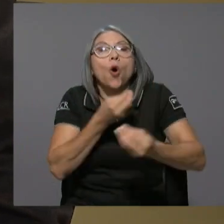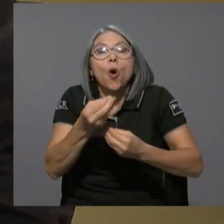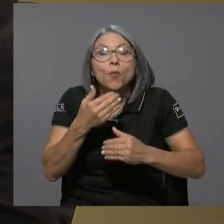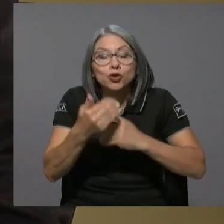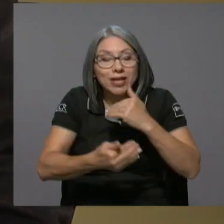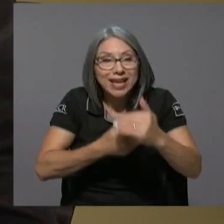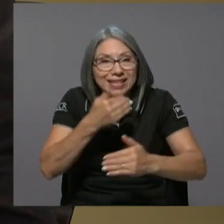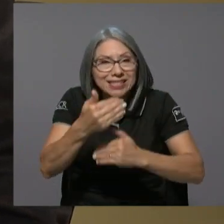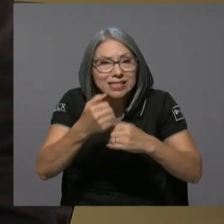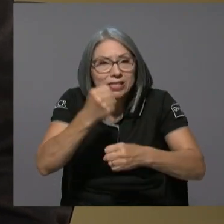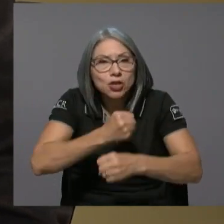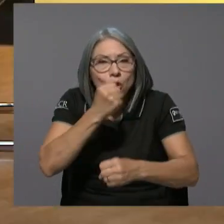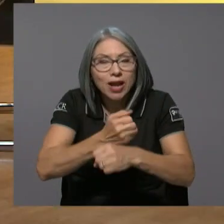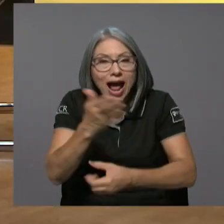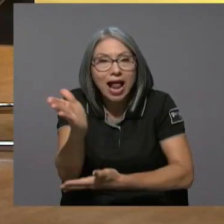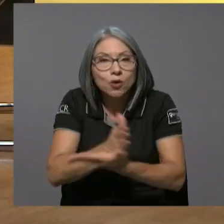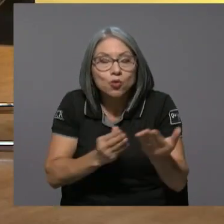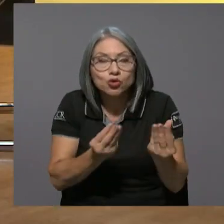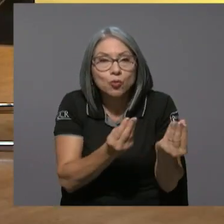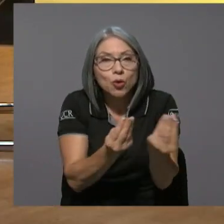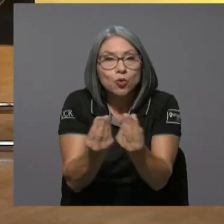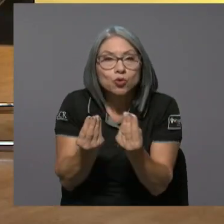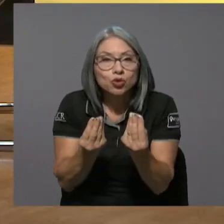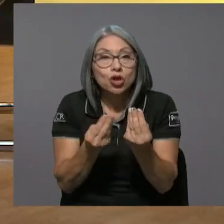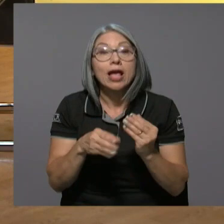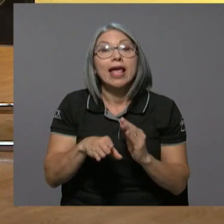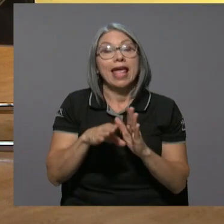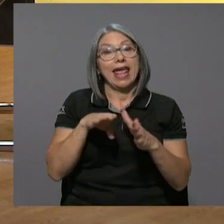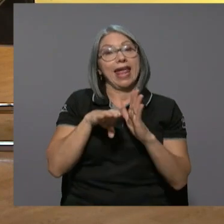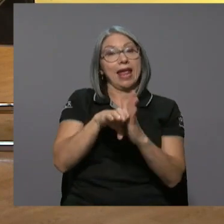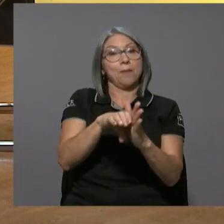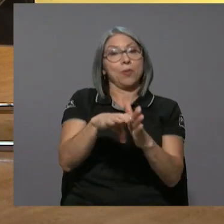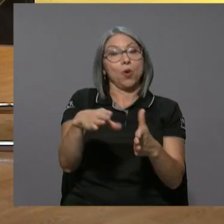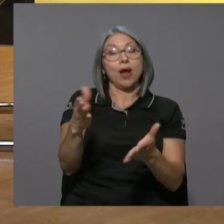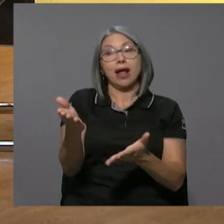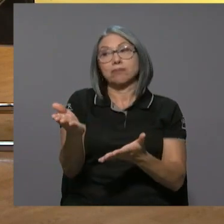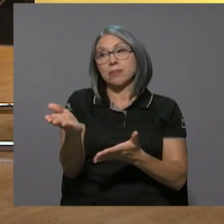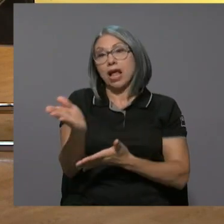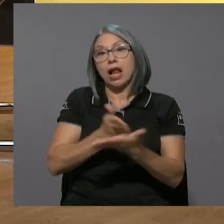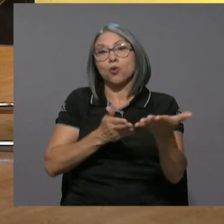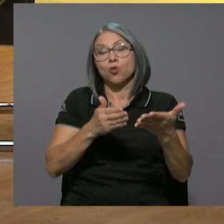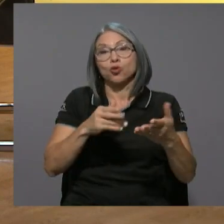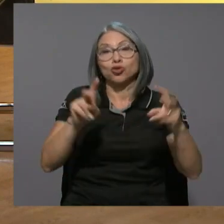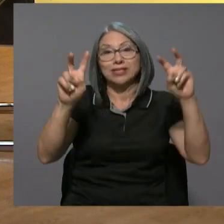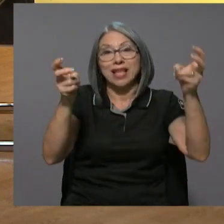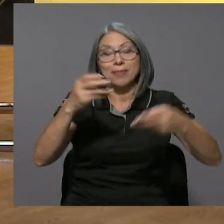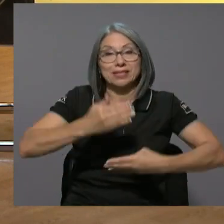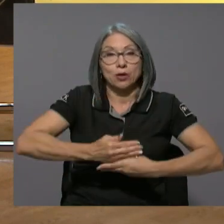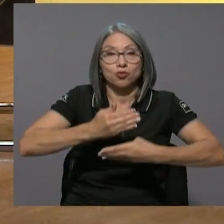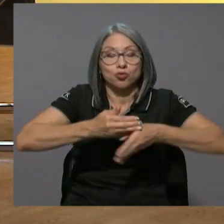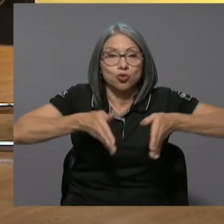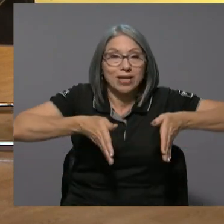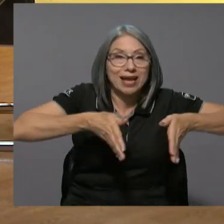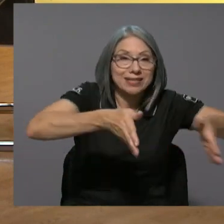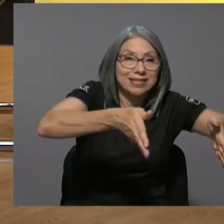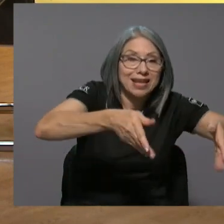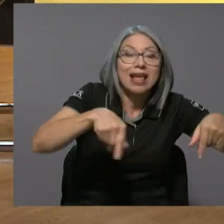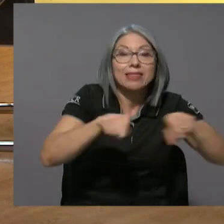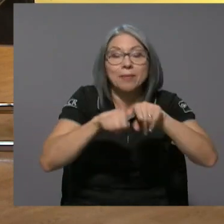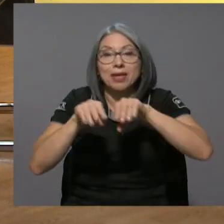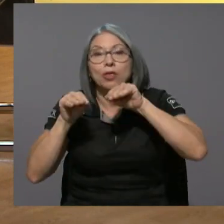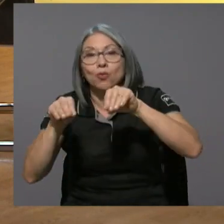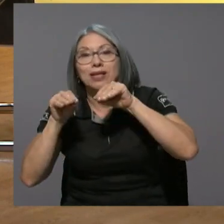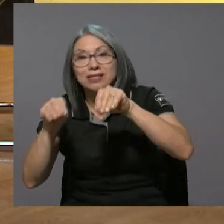por ejemplo, por carreteras, lo hicimos en algunos temas de educación, planteando esa metodología de gestión